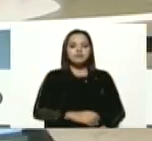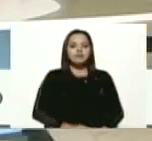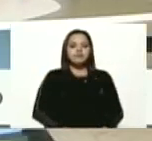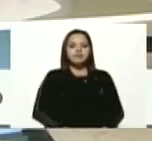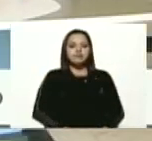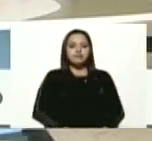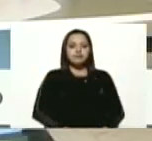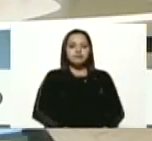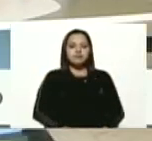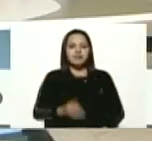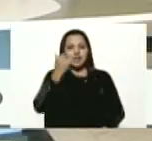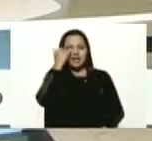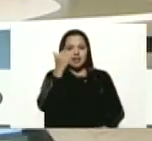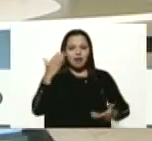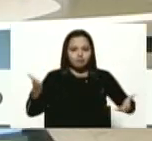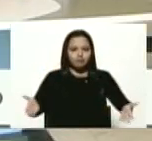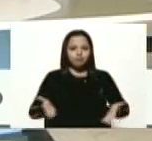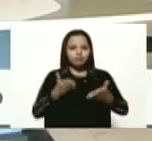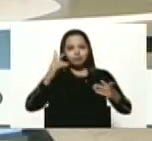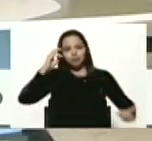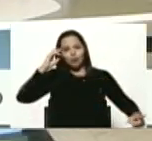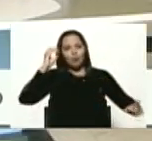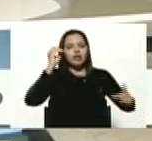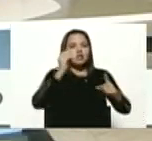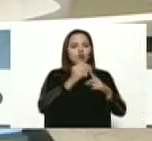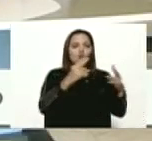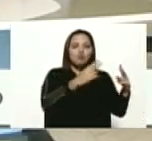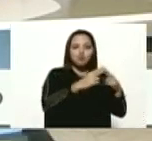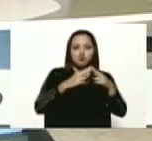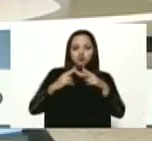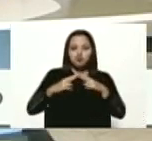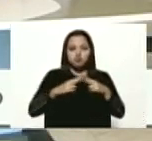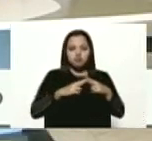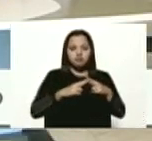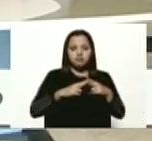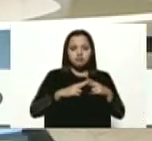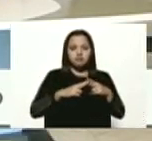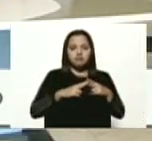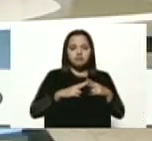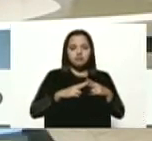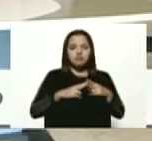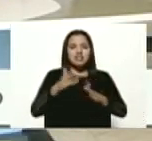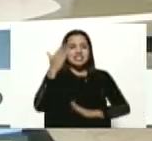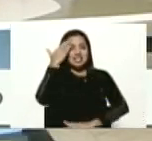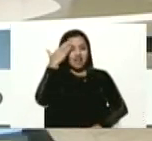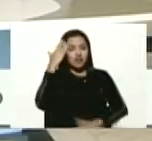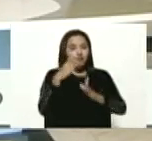Debe avanzar sobre los objetivos y manejar